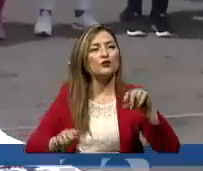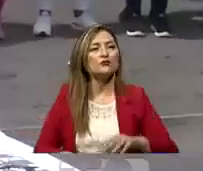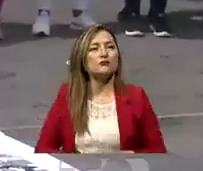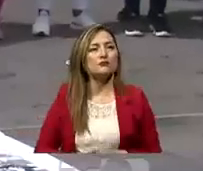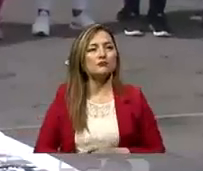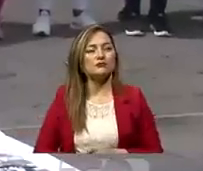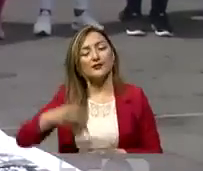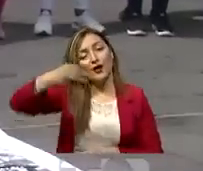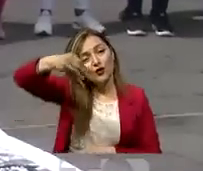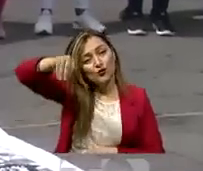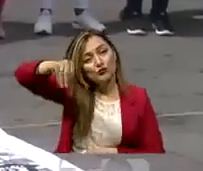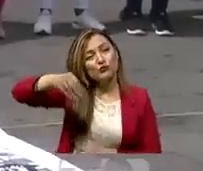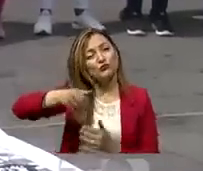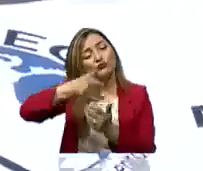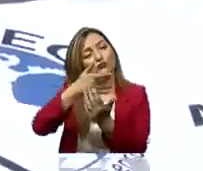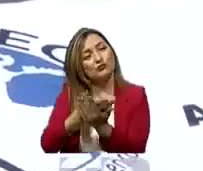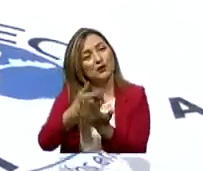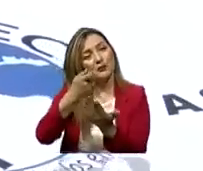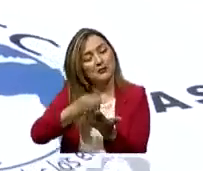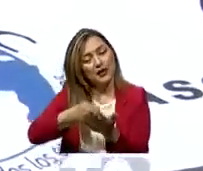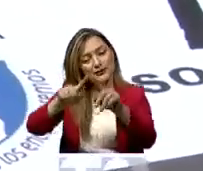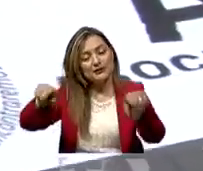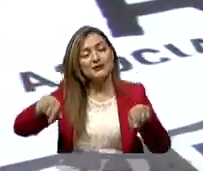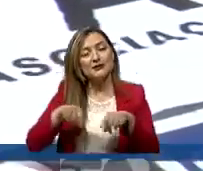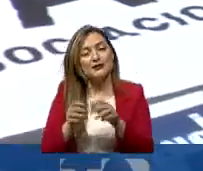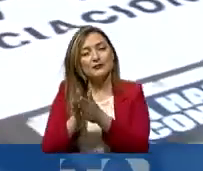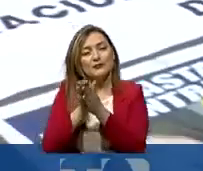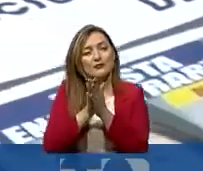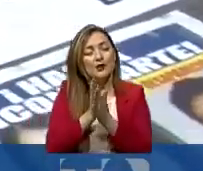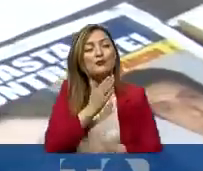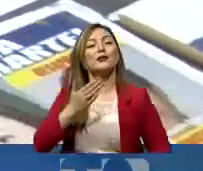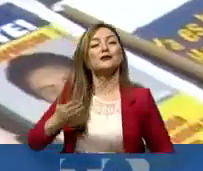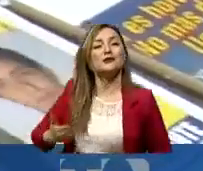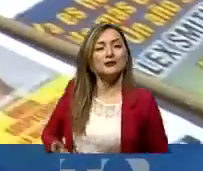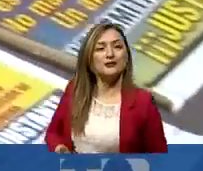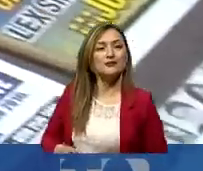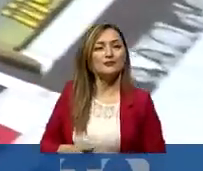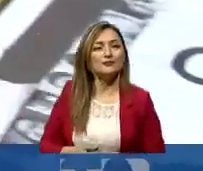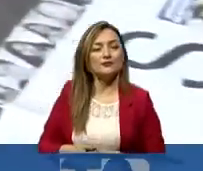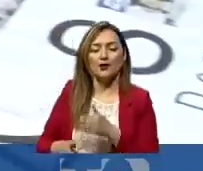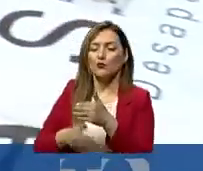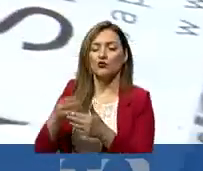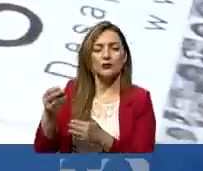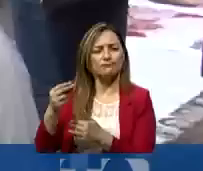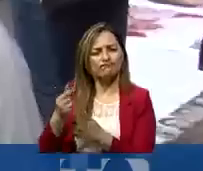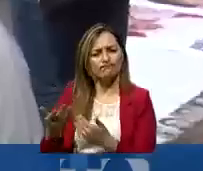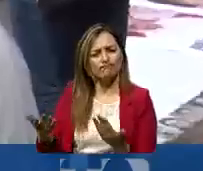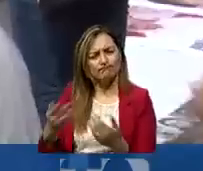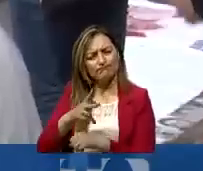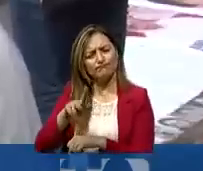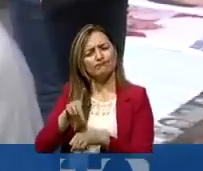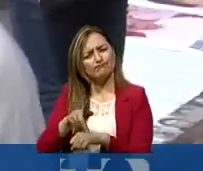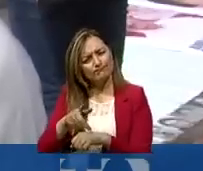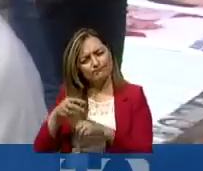este miércoles acudieron a la Plaza Grande para hacer un pedido directo a la presidencia. Que los procesos sean más eficientes, que